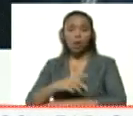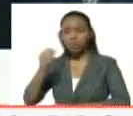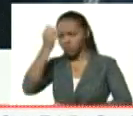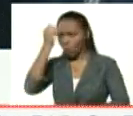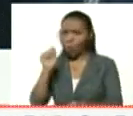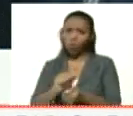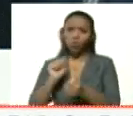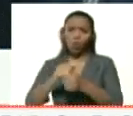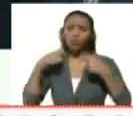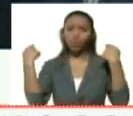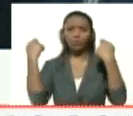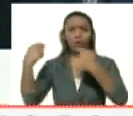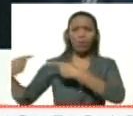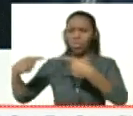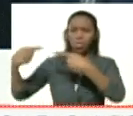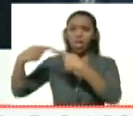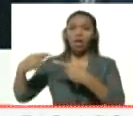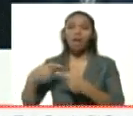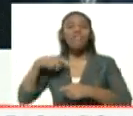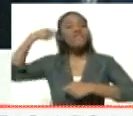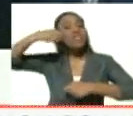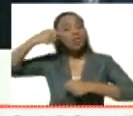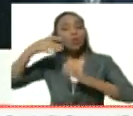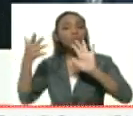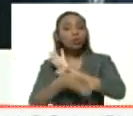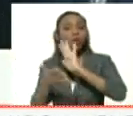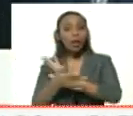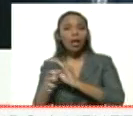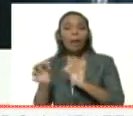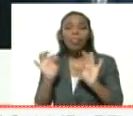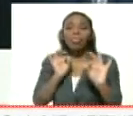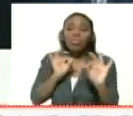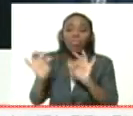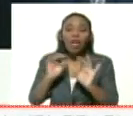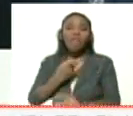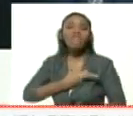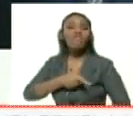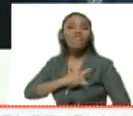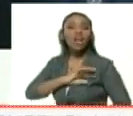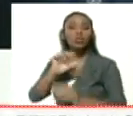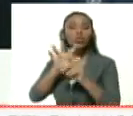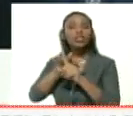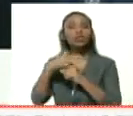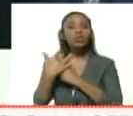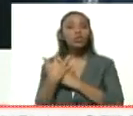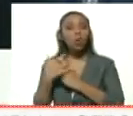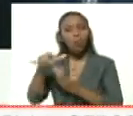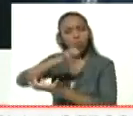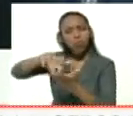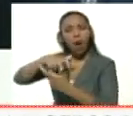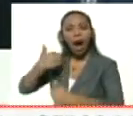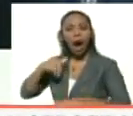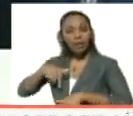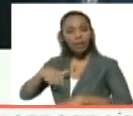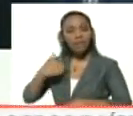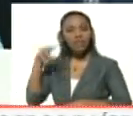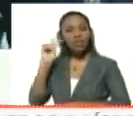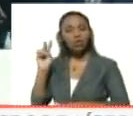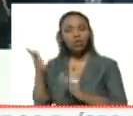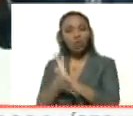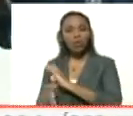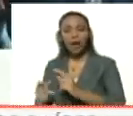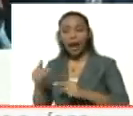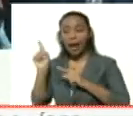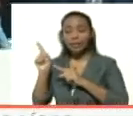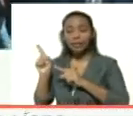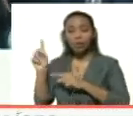guerra, difundiendo videos con escenas simuladas de una falsa situación de caos sanitarios en nuestro país, en contraste